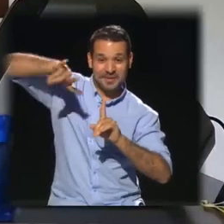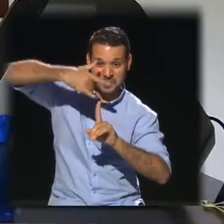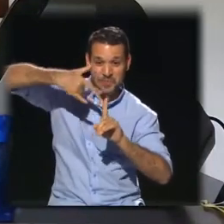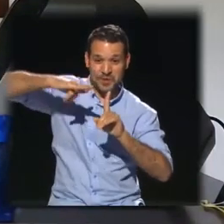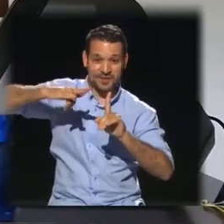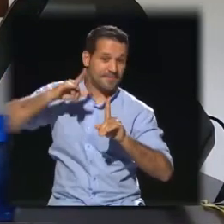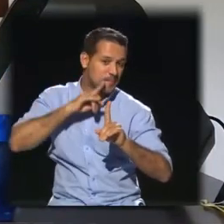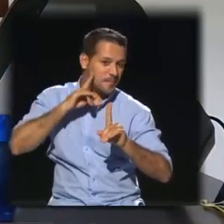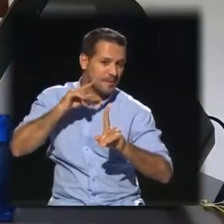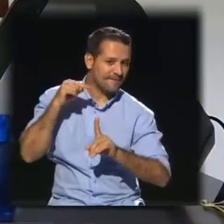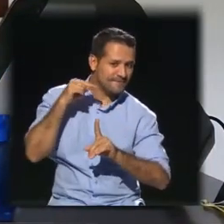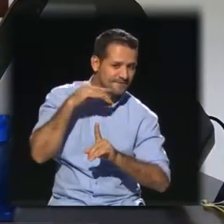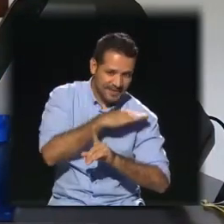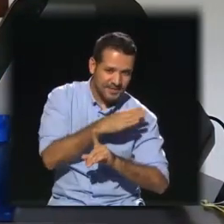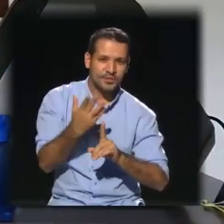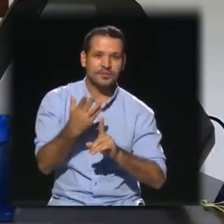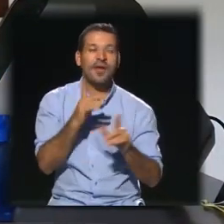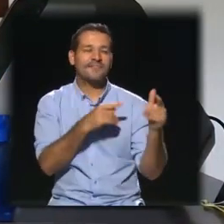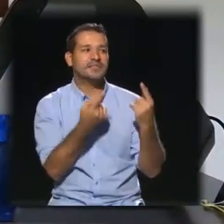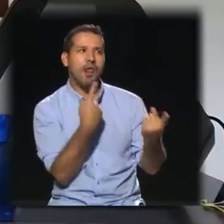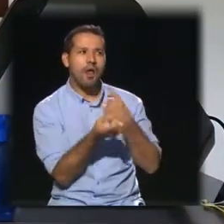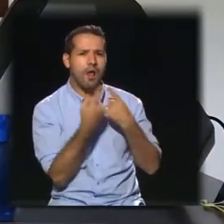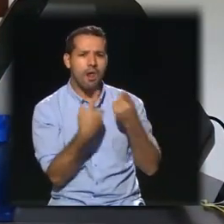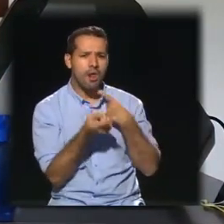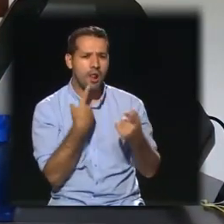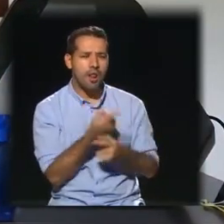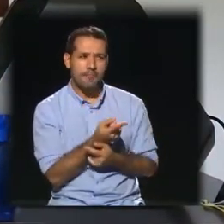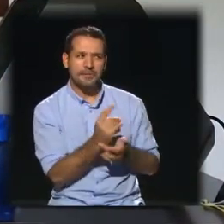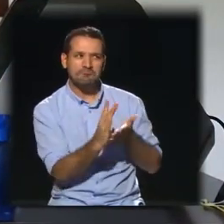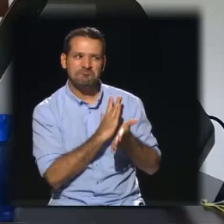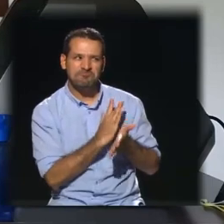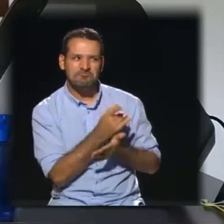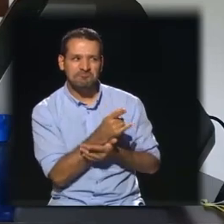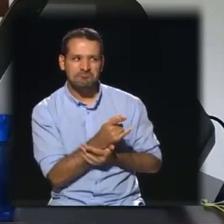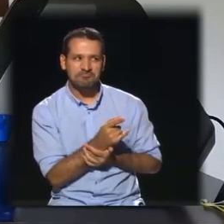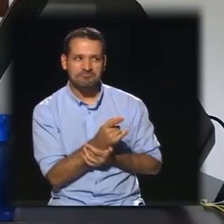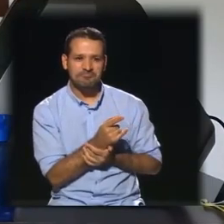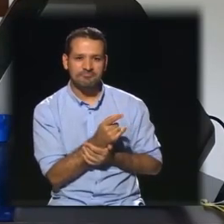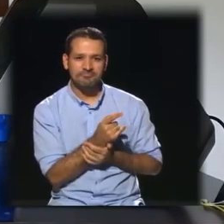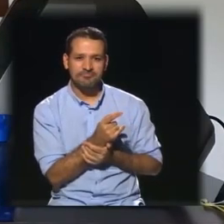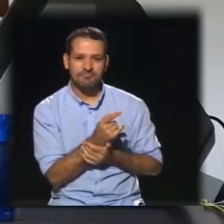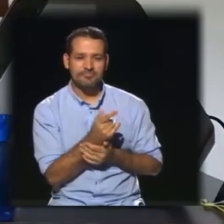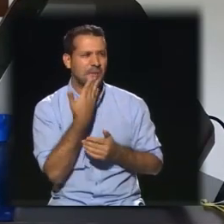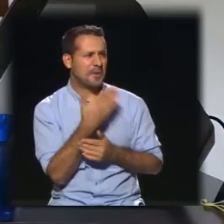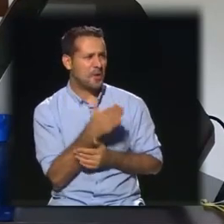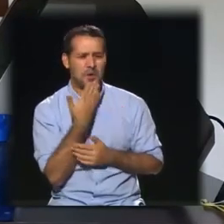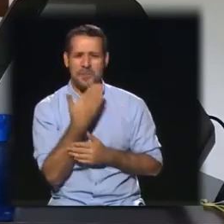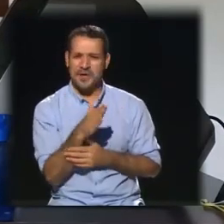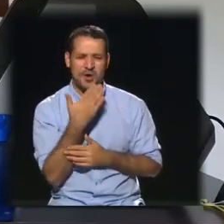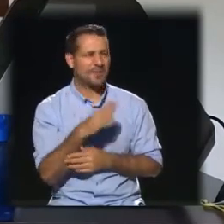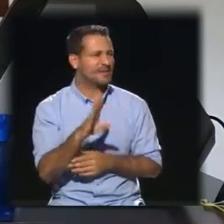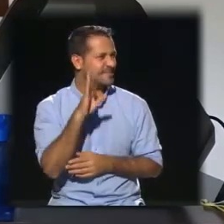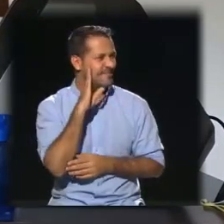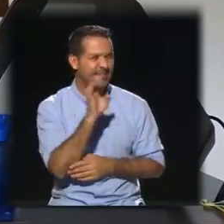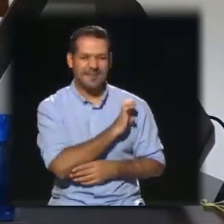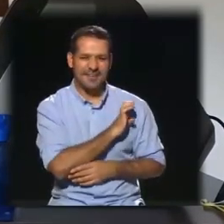falacia novitaten. A veces uno está conversando con alguien y esa persona le dice a uno: oíste, mira que tengo un celular lo mejor de lo mejor, el mejor celular